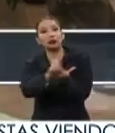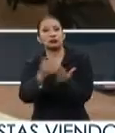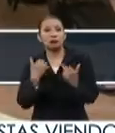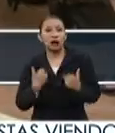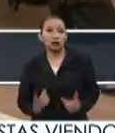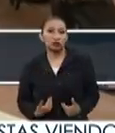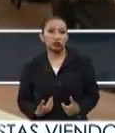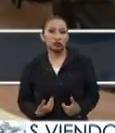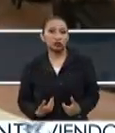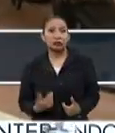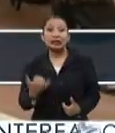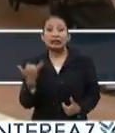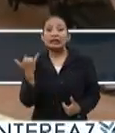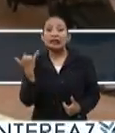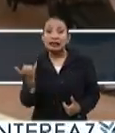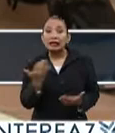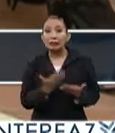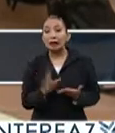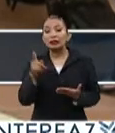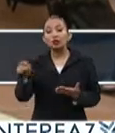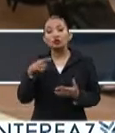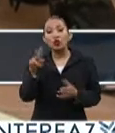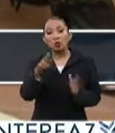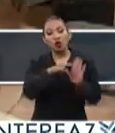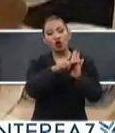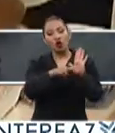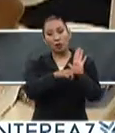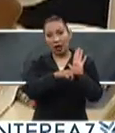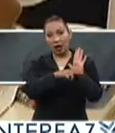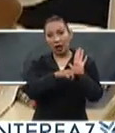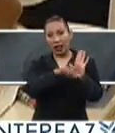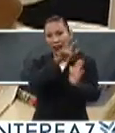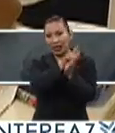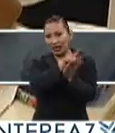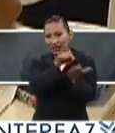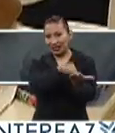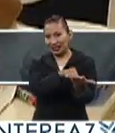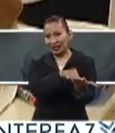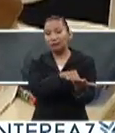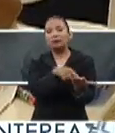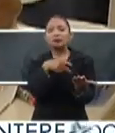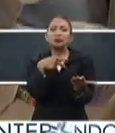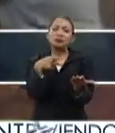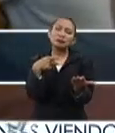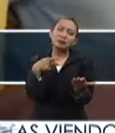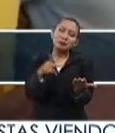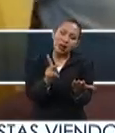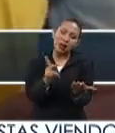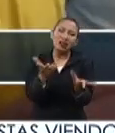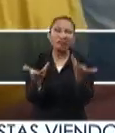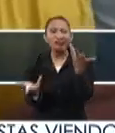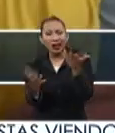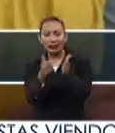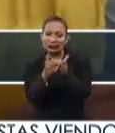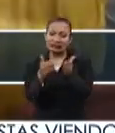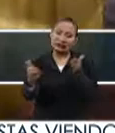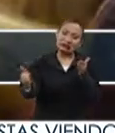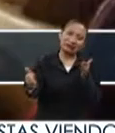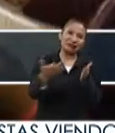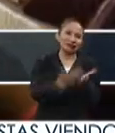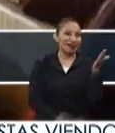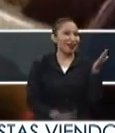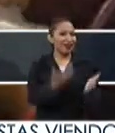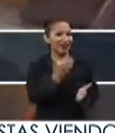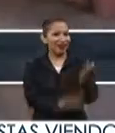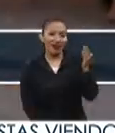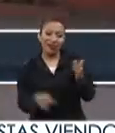derechos humanos y sobre todo en su parte normativa, en las leyes. Sin embargo, queda un trecho